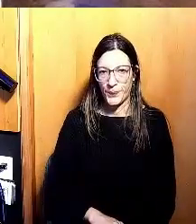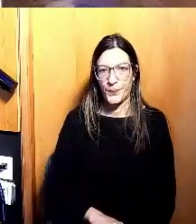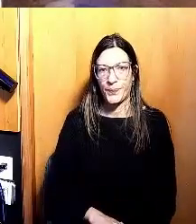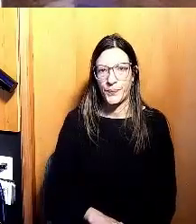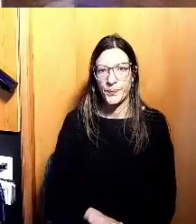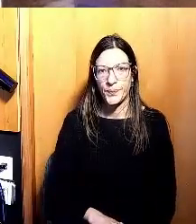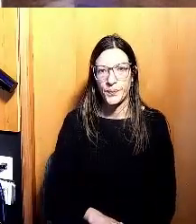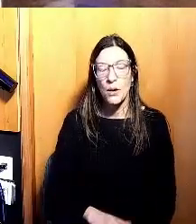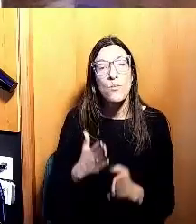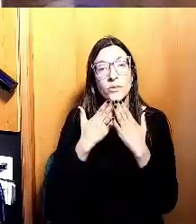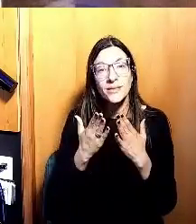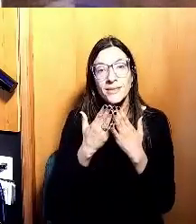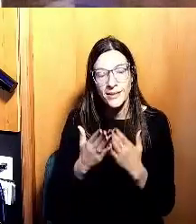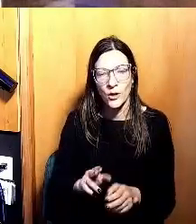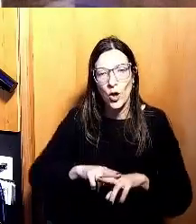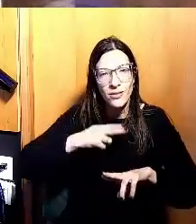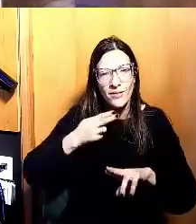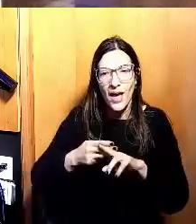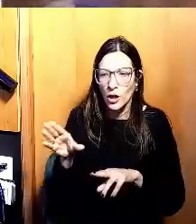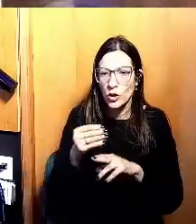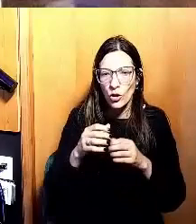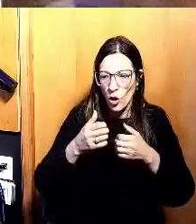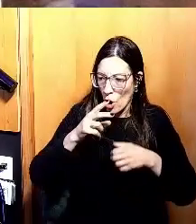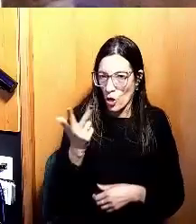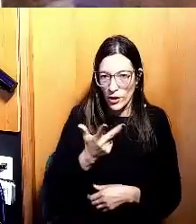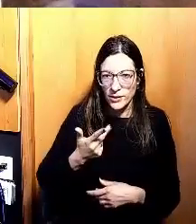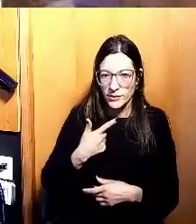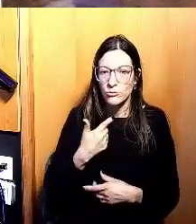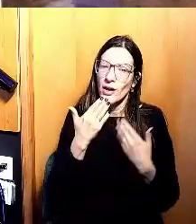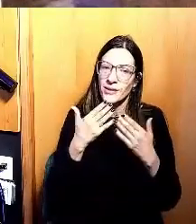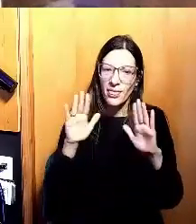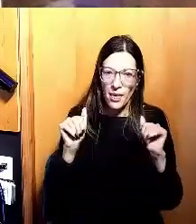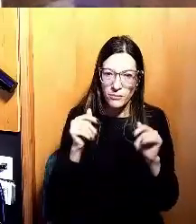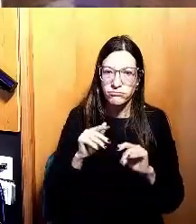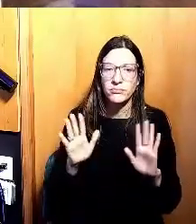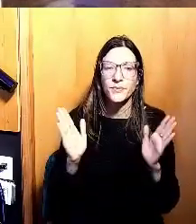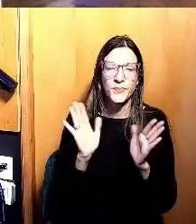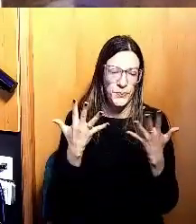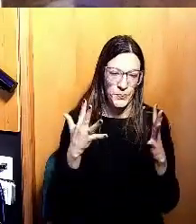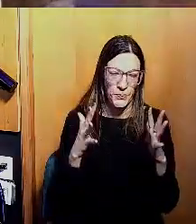Bueno, muchísimas gracias nuevamente a todo el panel y les despedimos con un fuerte aplauso.